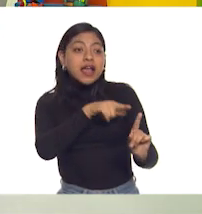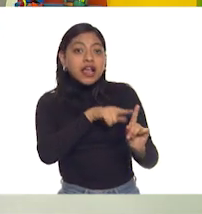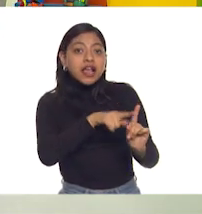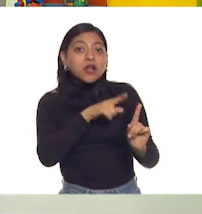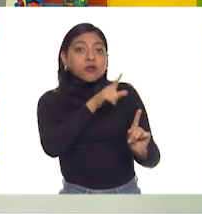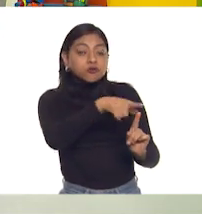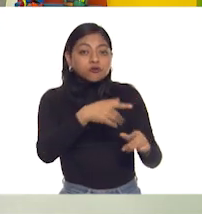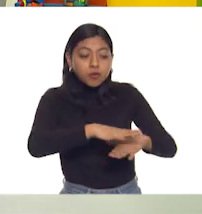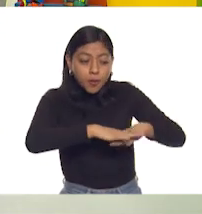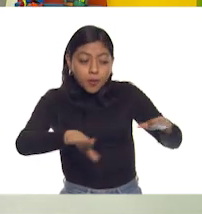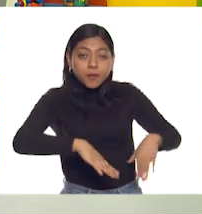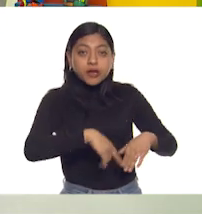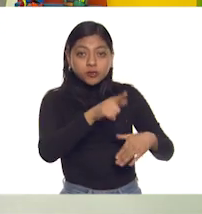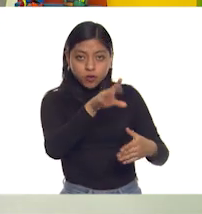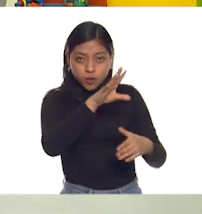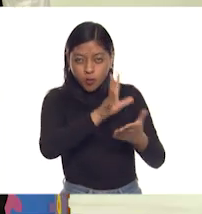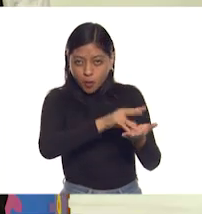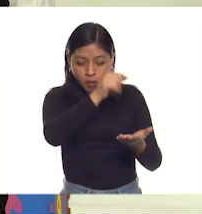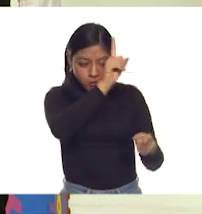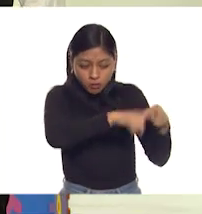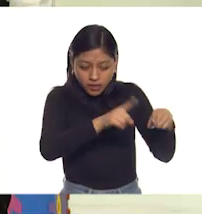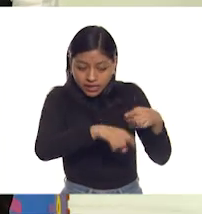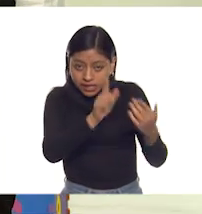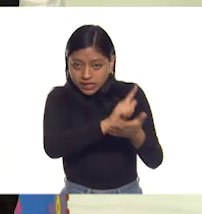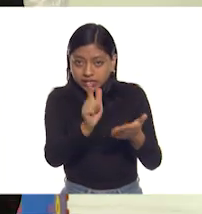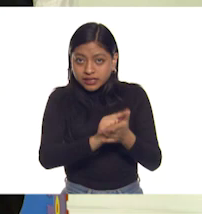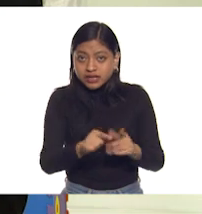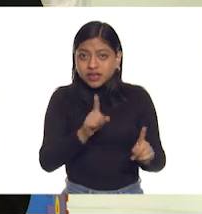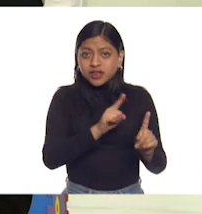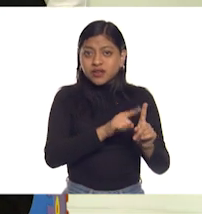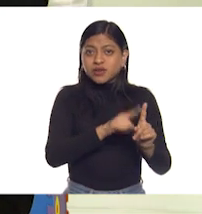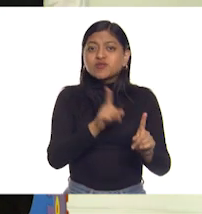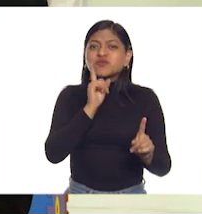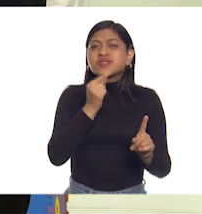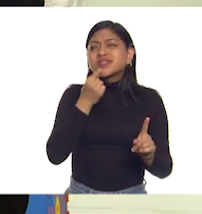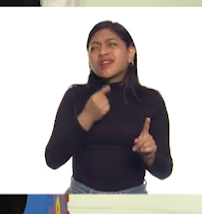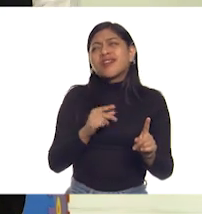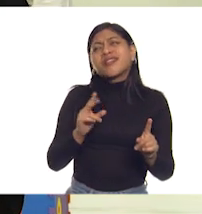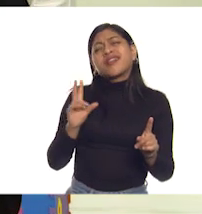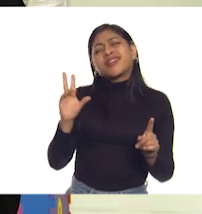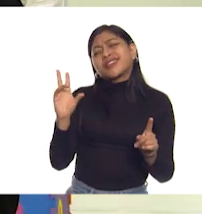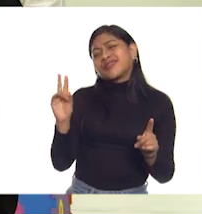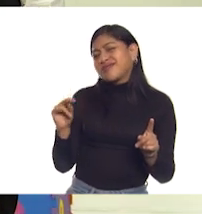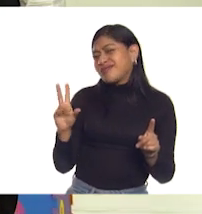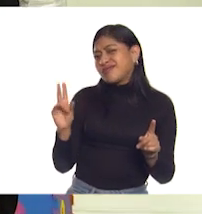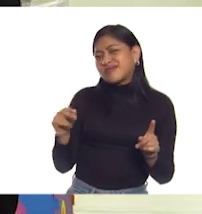el petate, ella decía, ay, yo no, mamá.